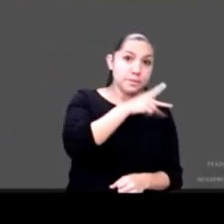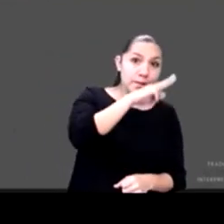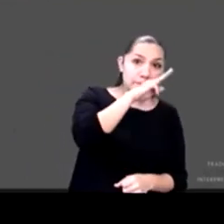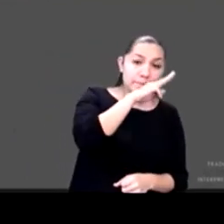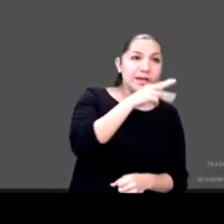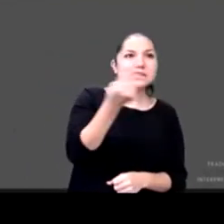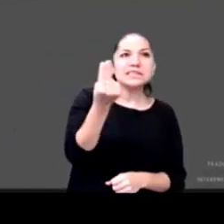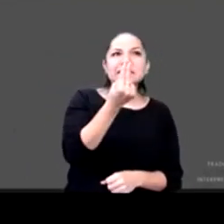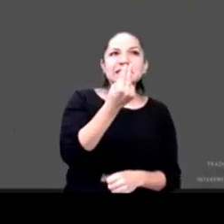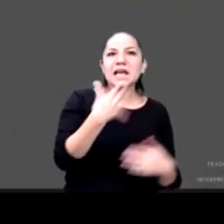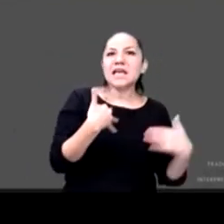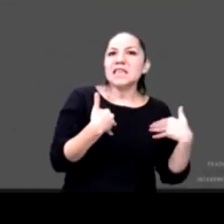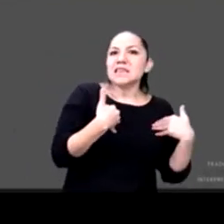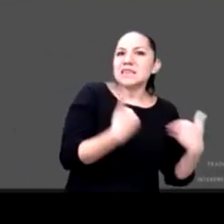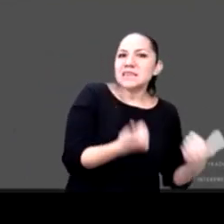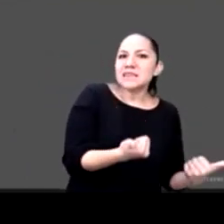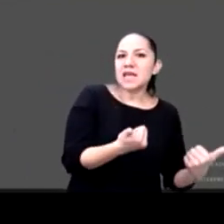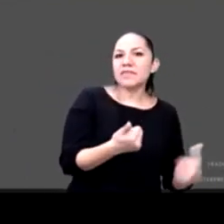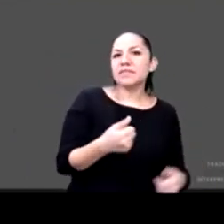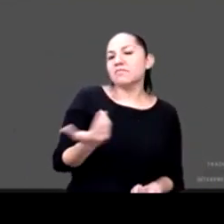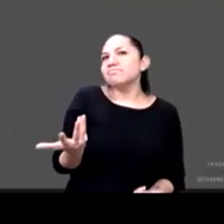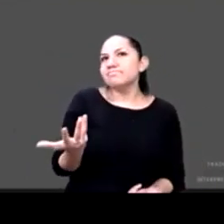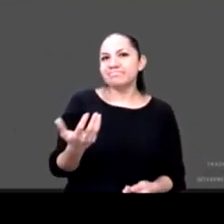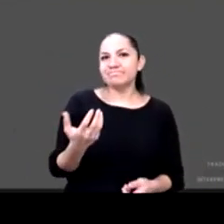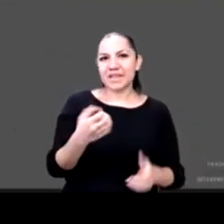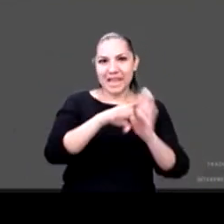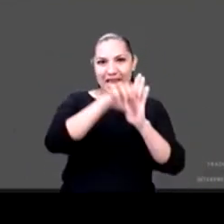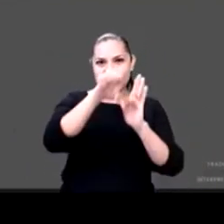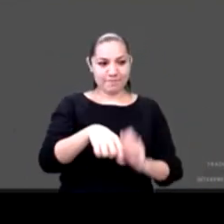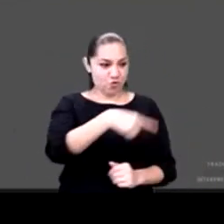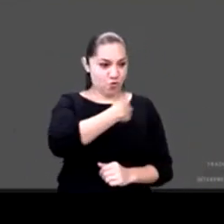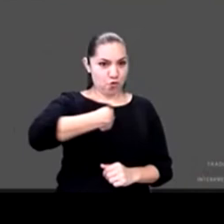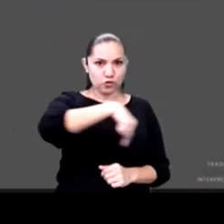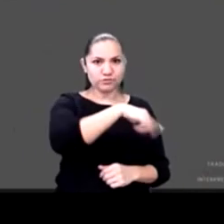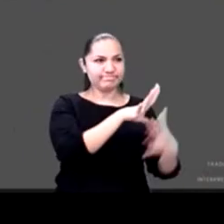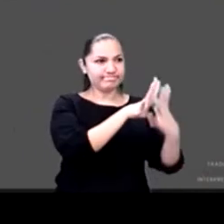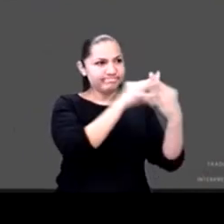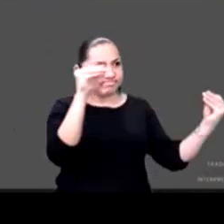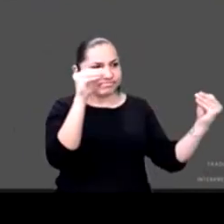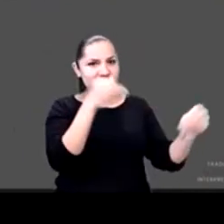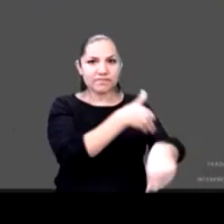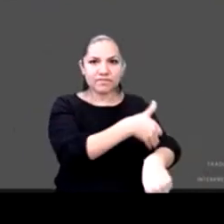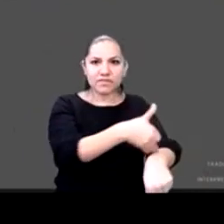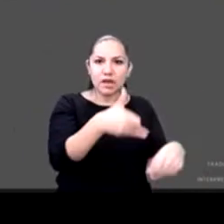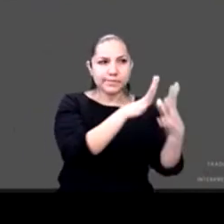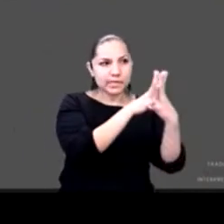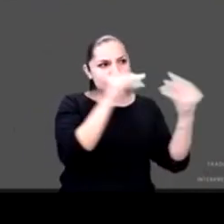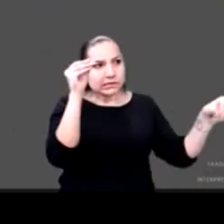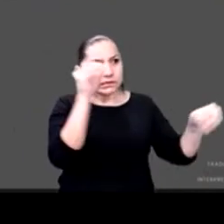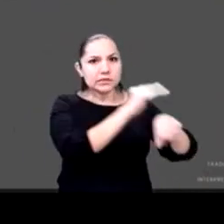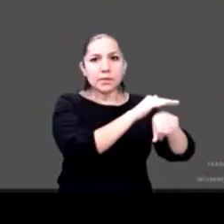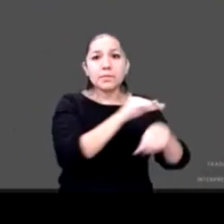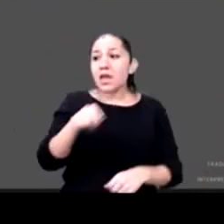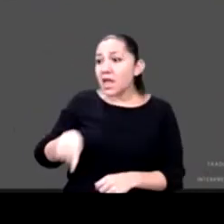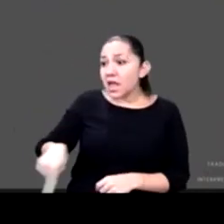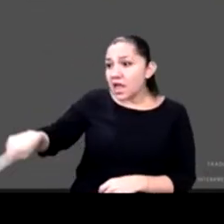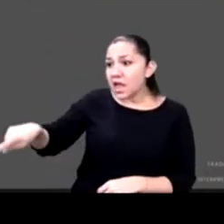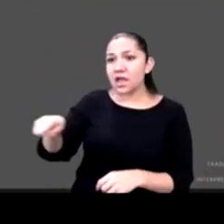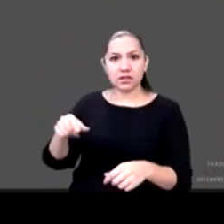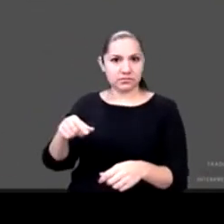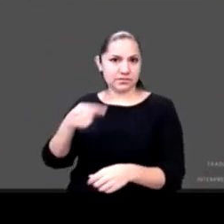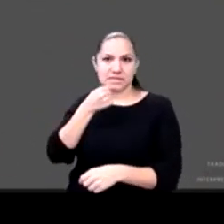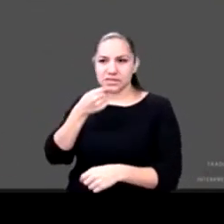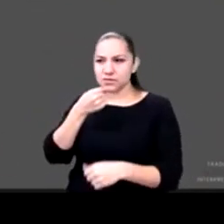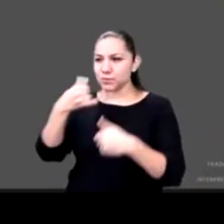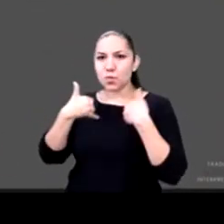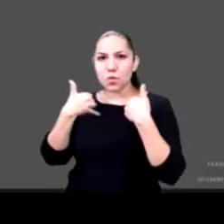que así como a nosotros nos falta la familia, los amigos, a ellos les falta mucho, porque el relacionarse con sus pares los forma